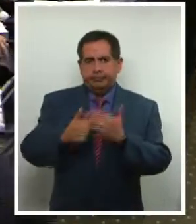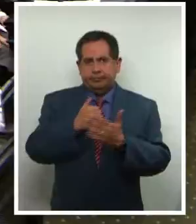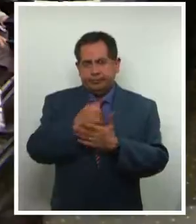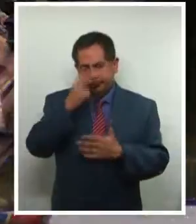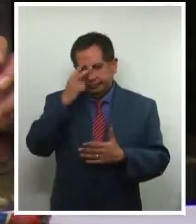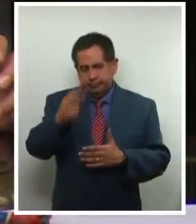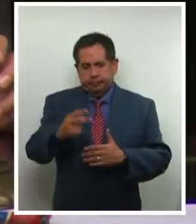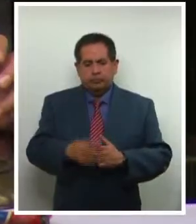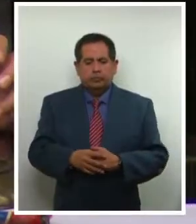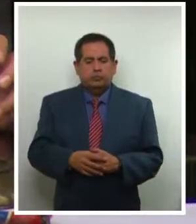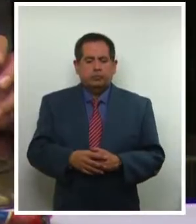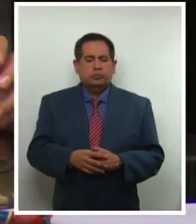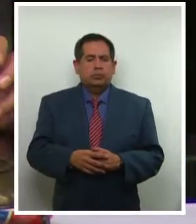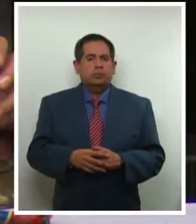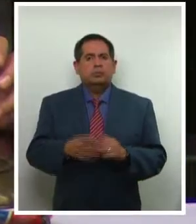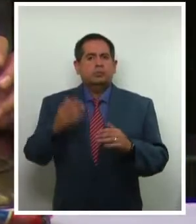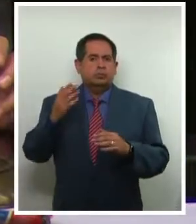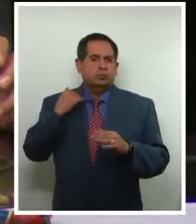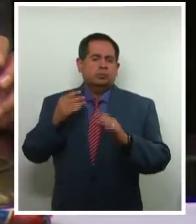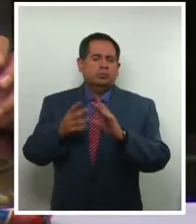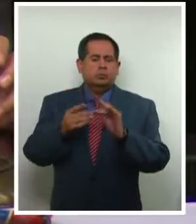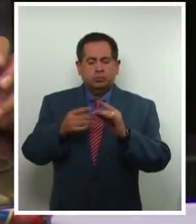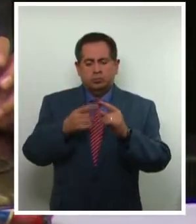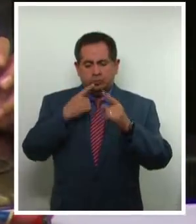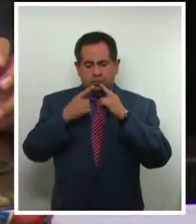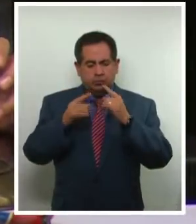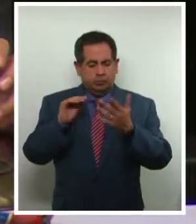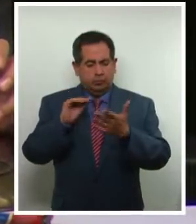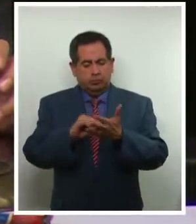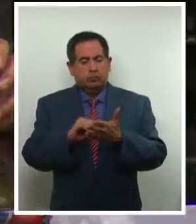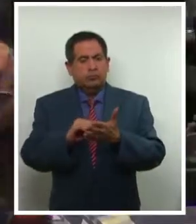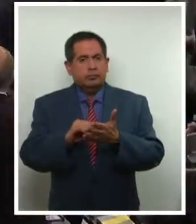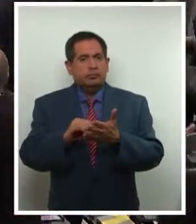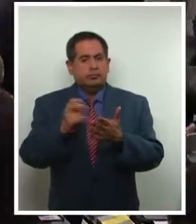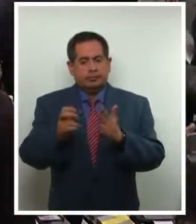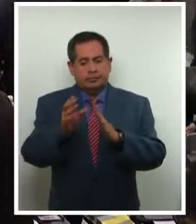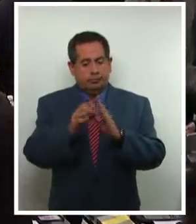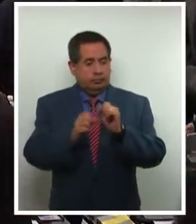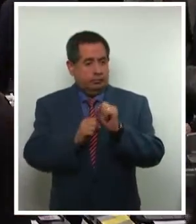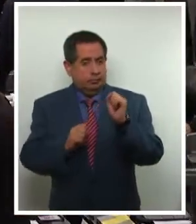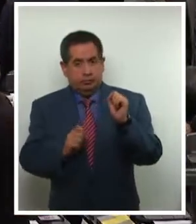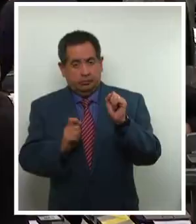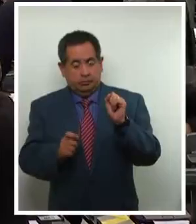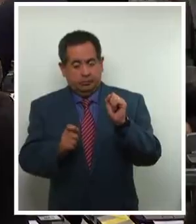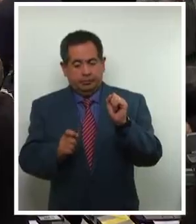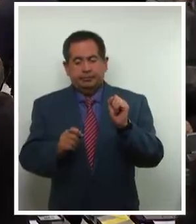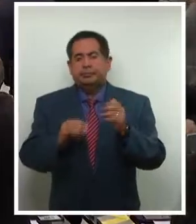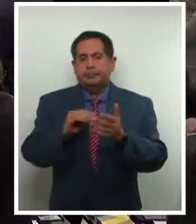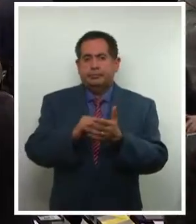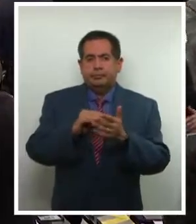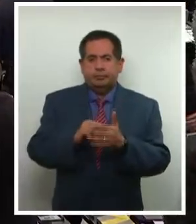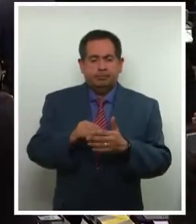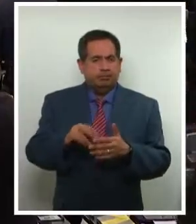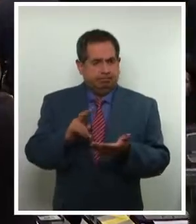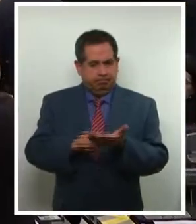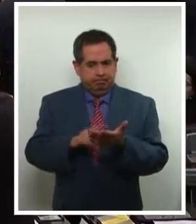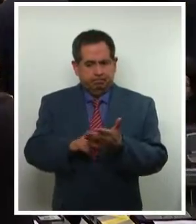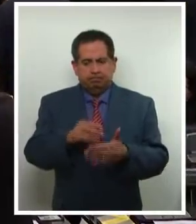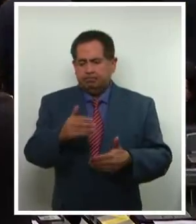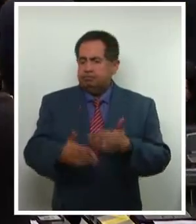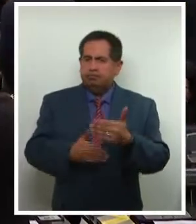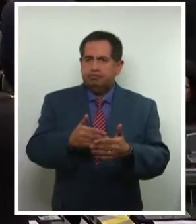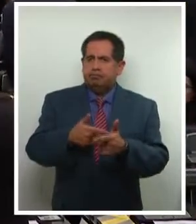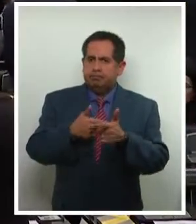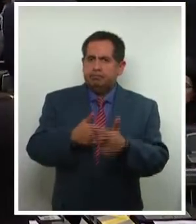de México. Antes de la entrada en vigor de esta Constitución, mantendrán su vigencia y